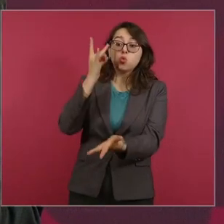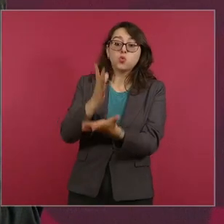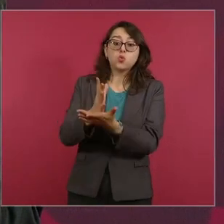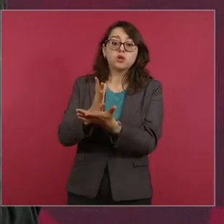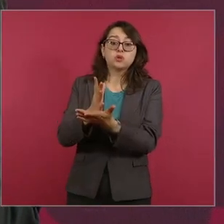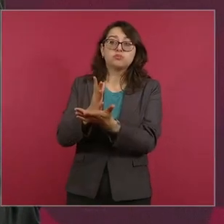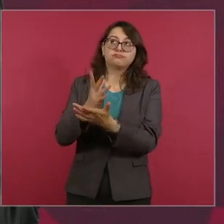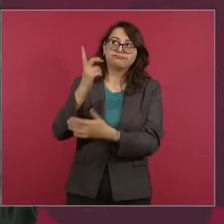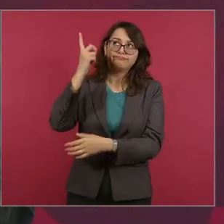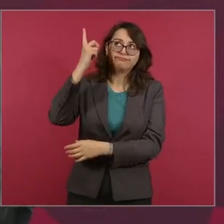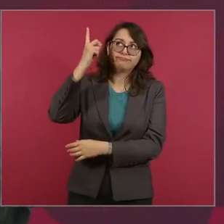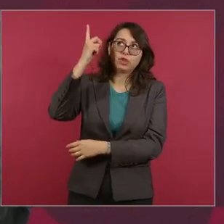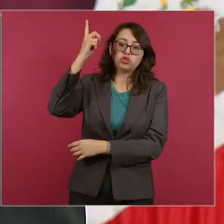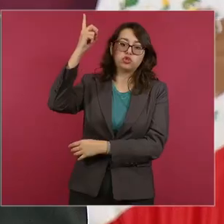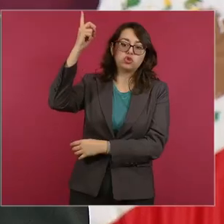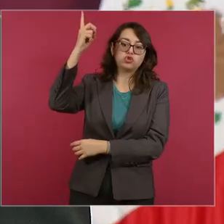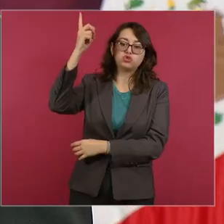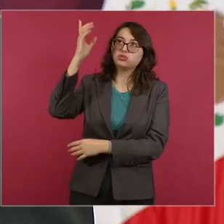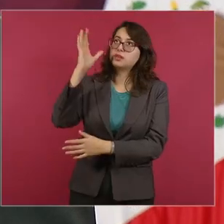el creador